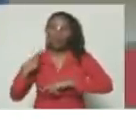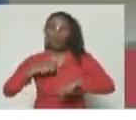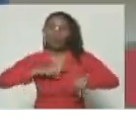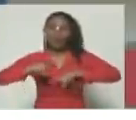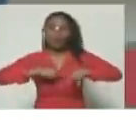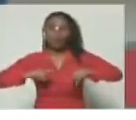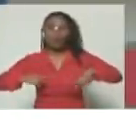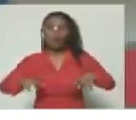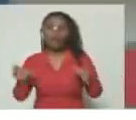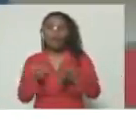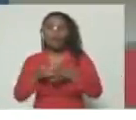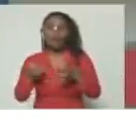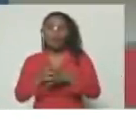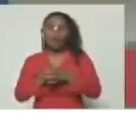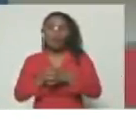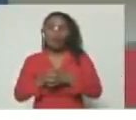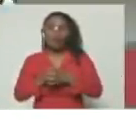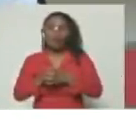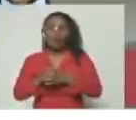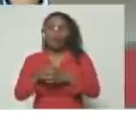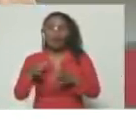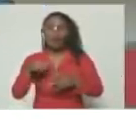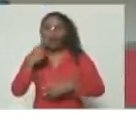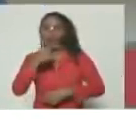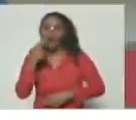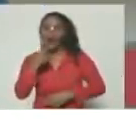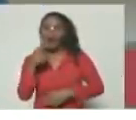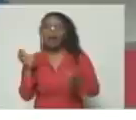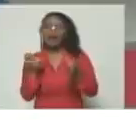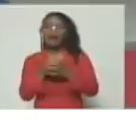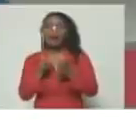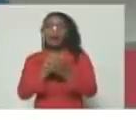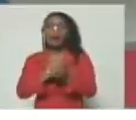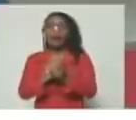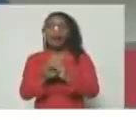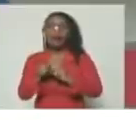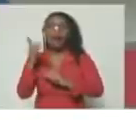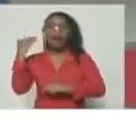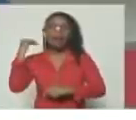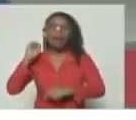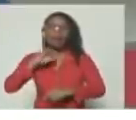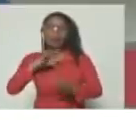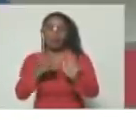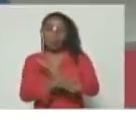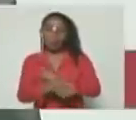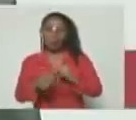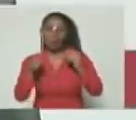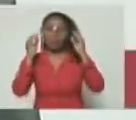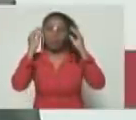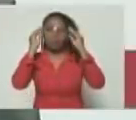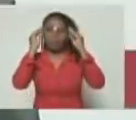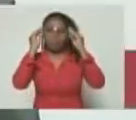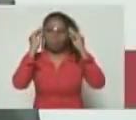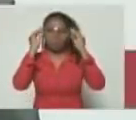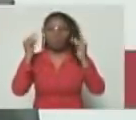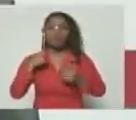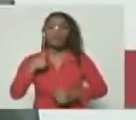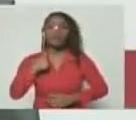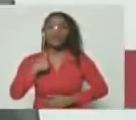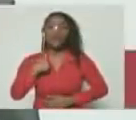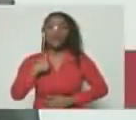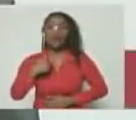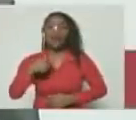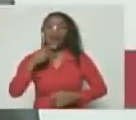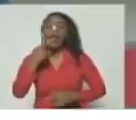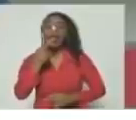la bancada del Bloque de la Patria, lo llamábamos la Bloque del Cambio en la época. Y yo tenía, bueno, la lengua más peligrosa